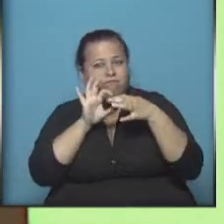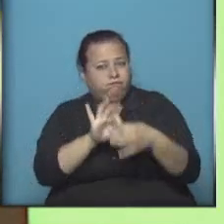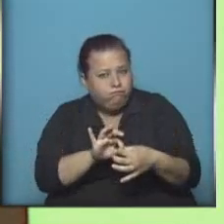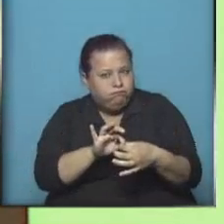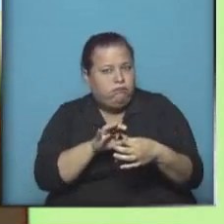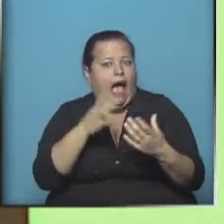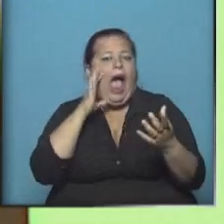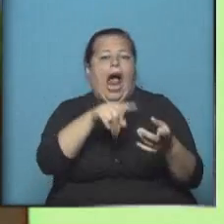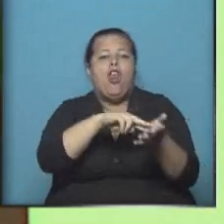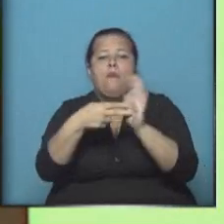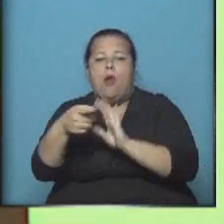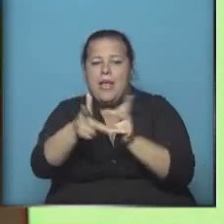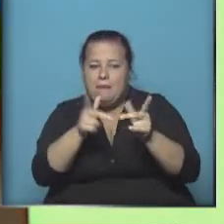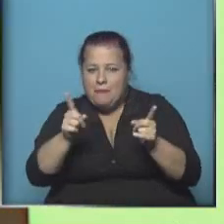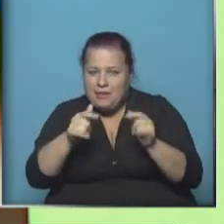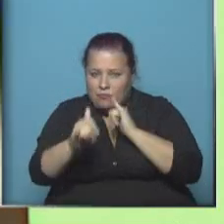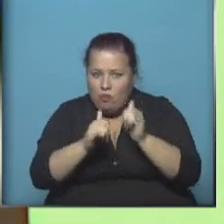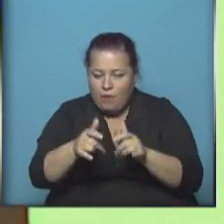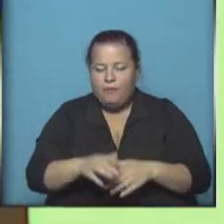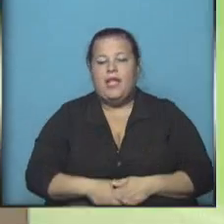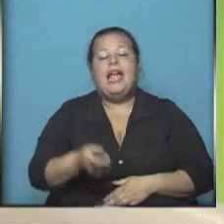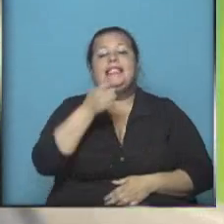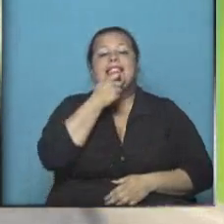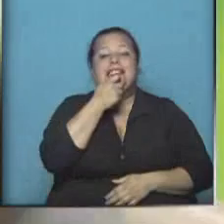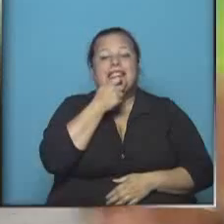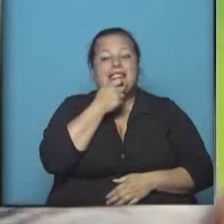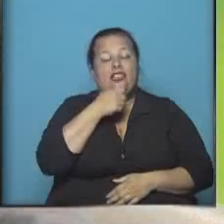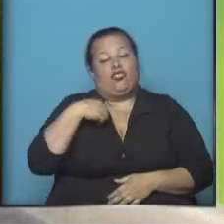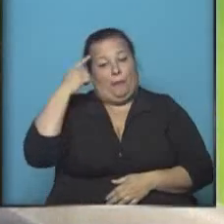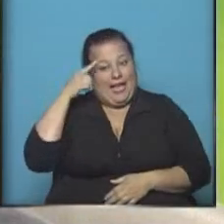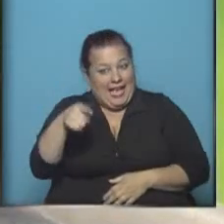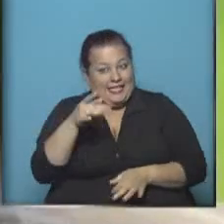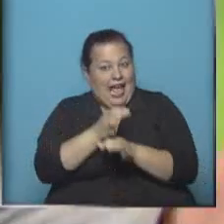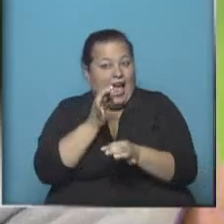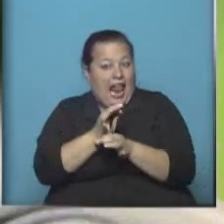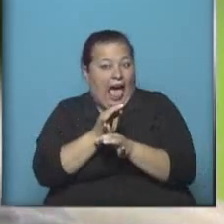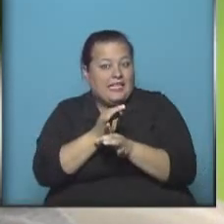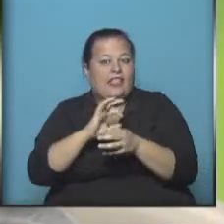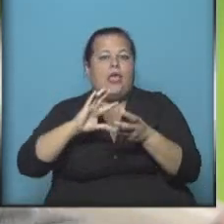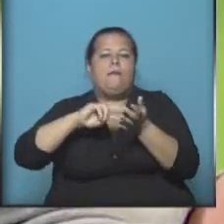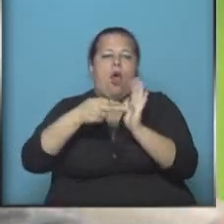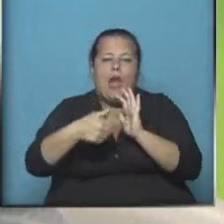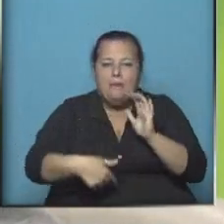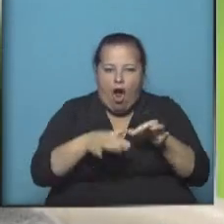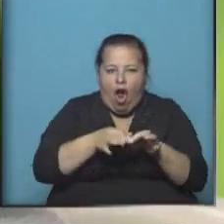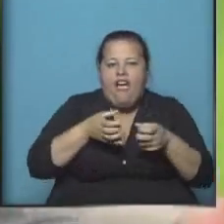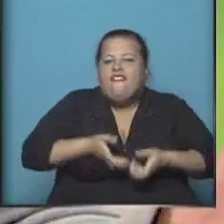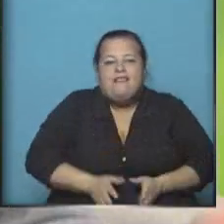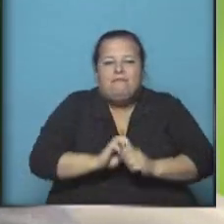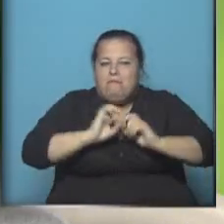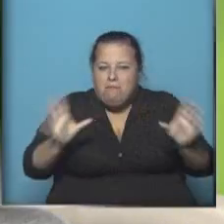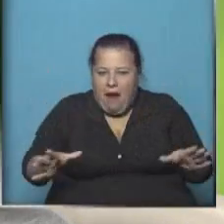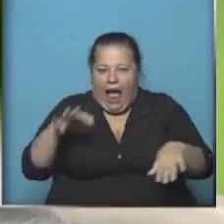a alguna de estas circunstancias de las que estamos describiendo recién? Cuando existe, yo creo, este tipo de malformaciones o de